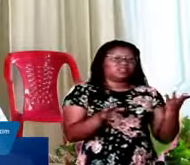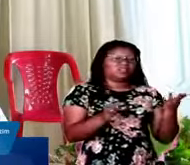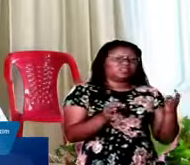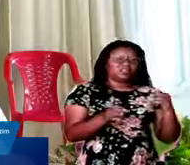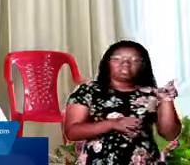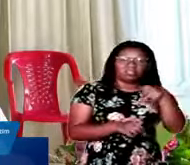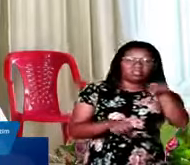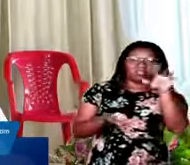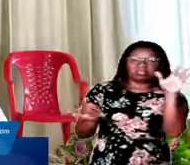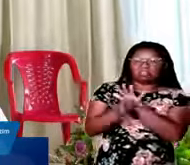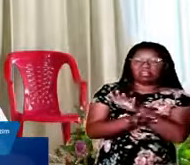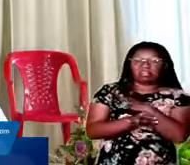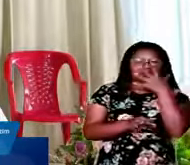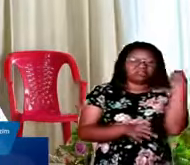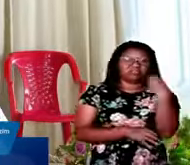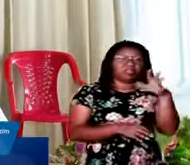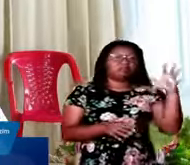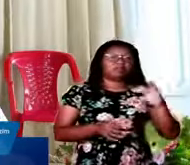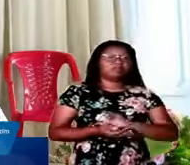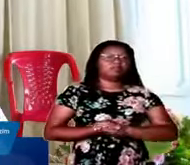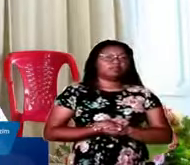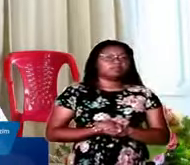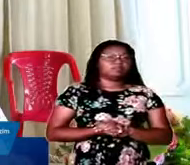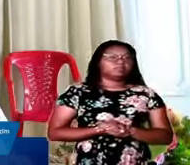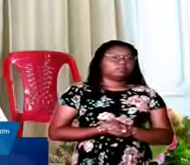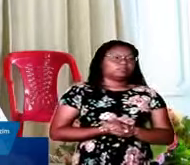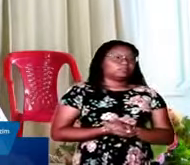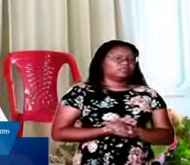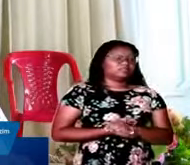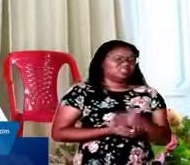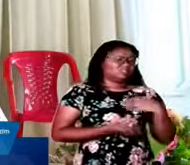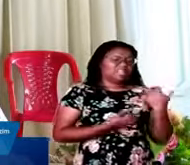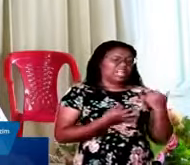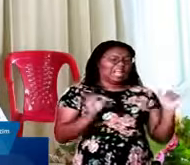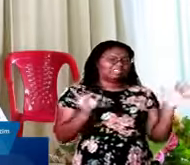sirva. Ya no se... Ni yo ni nadie...